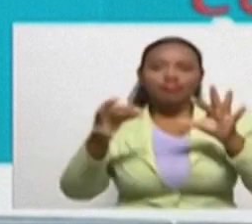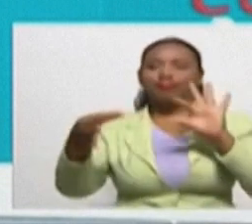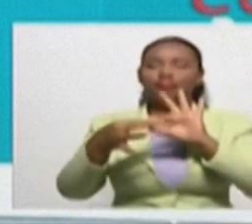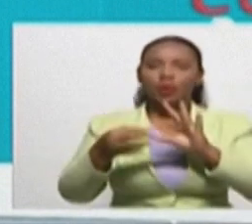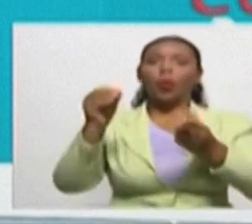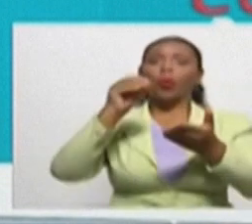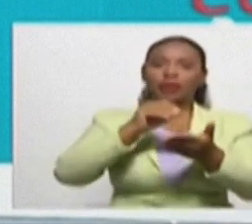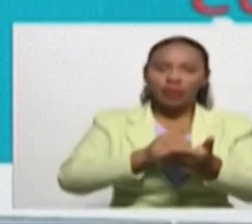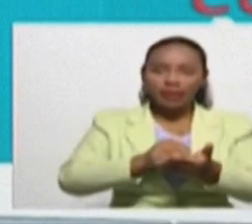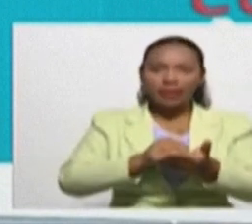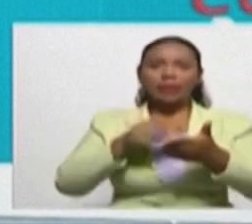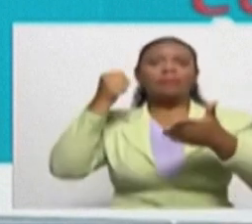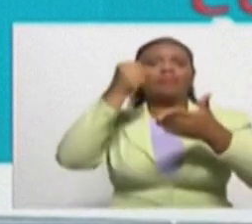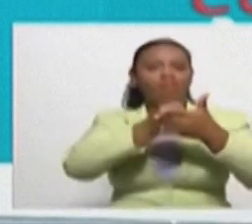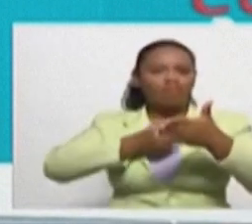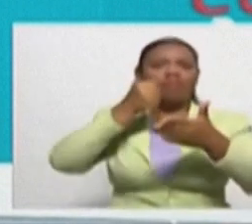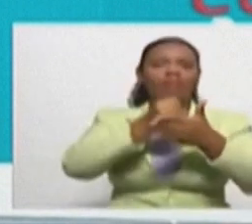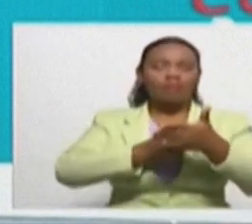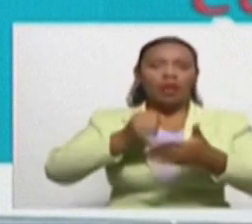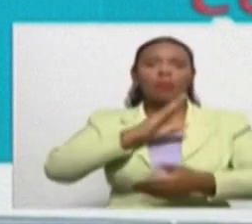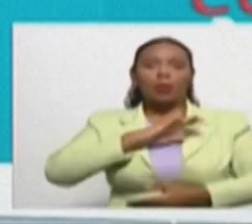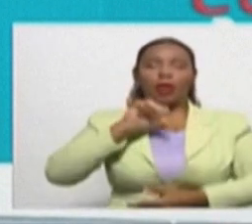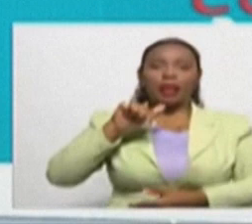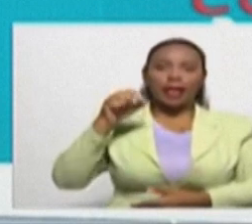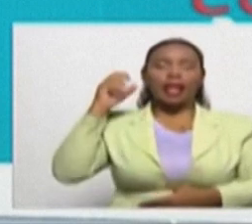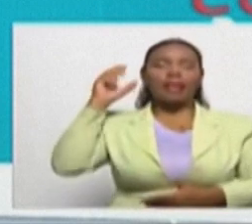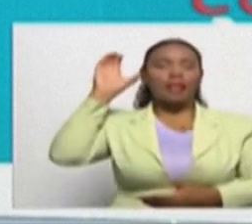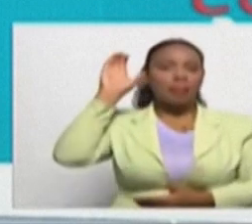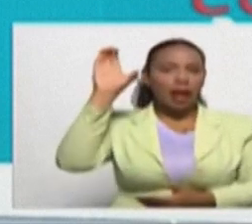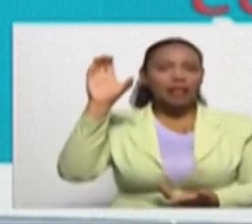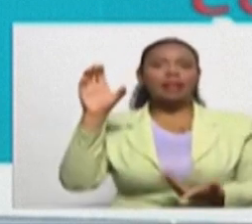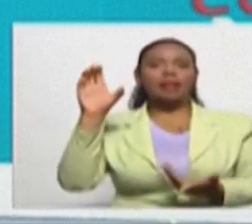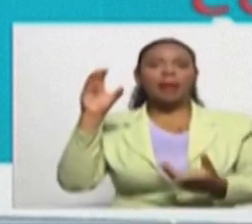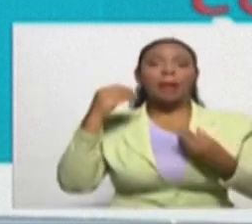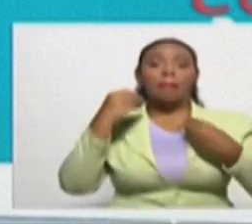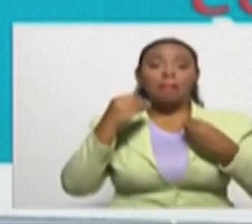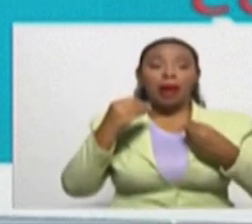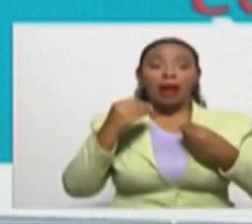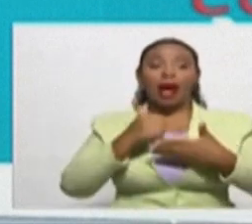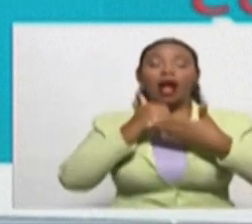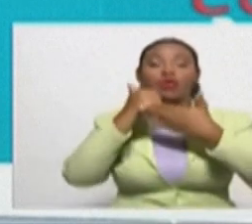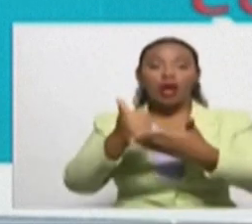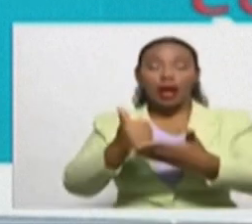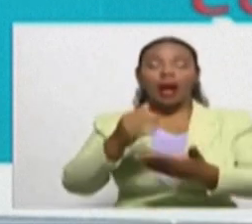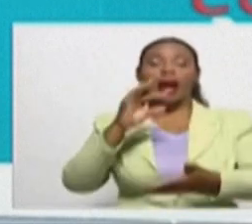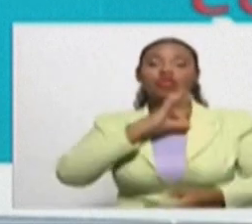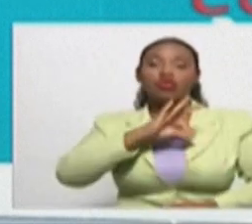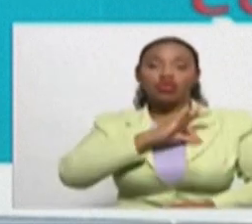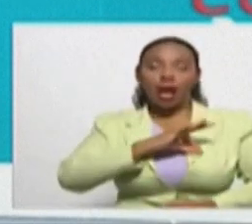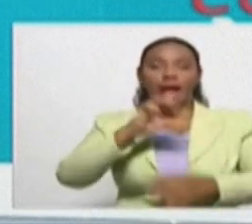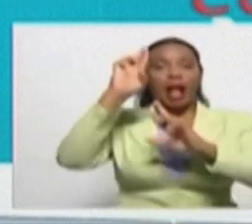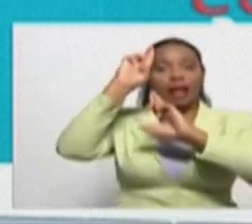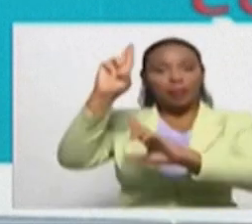presentó un programa dominical llamado A lo Presidente, que podía prolongarse por horas. El espacio fue rebautizado en 2017